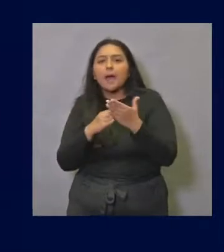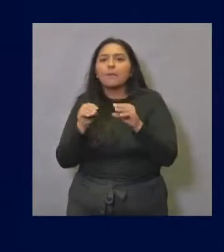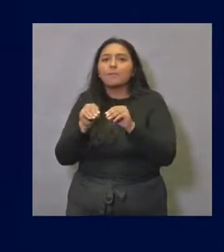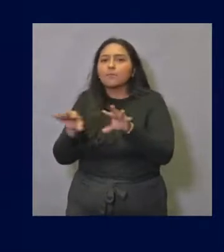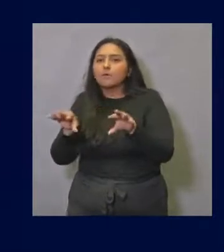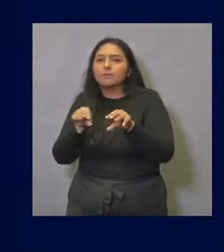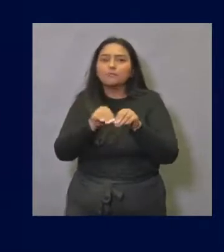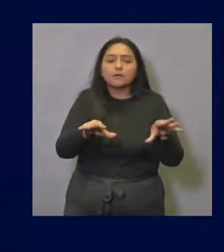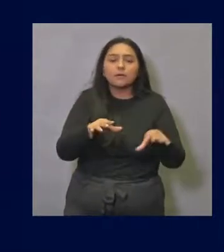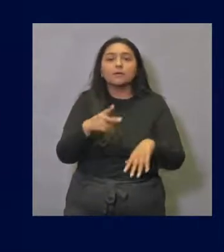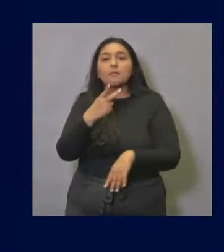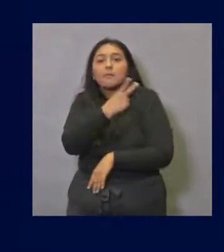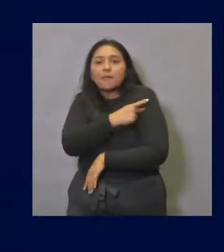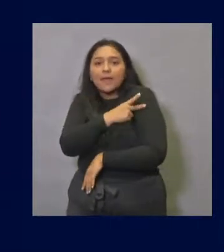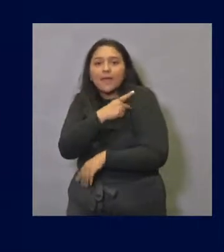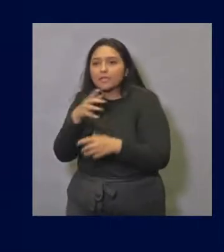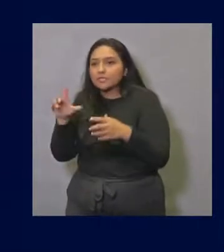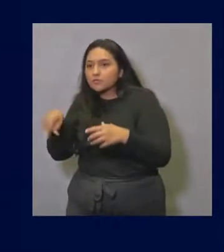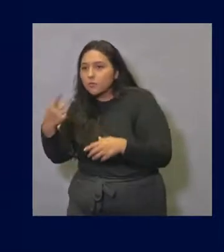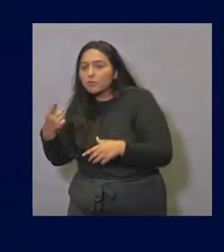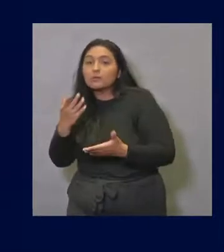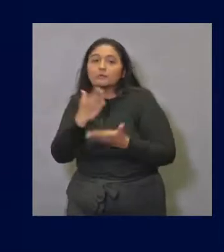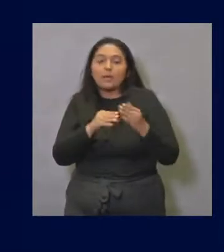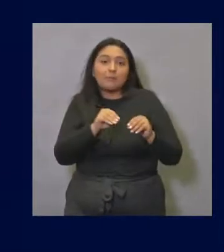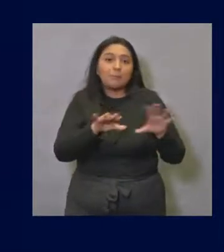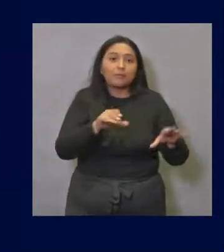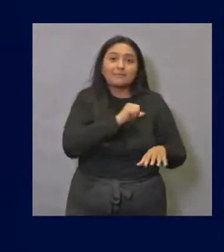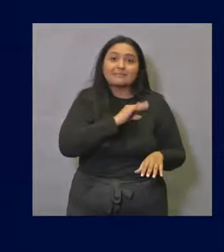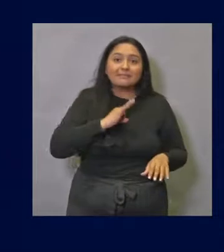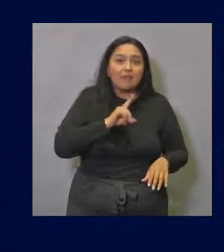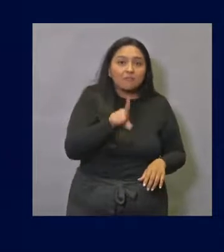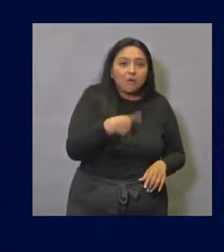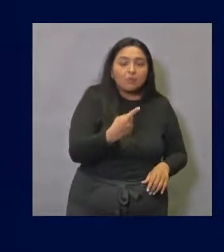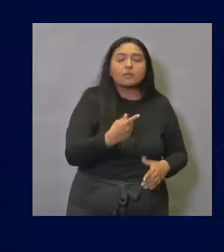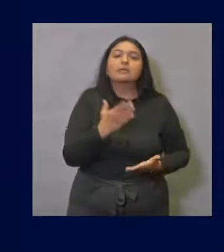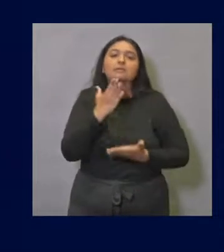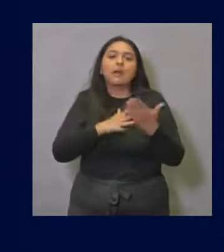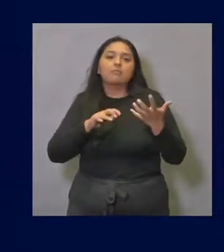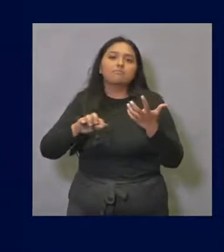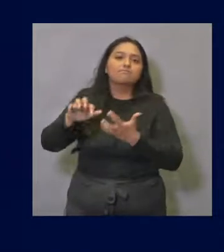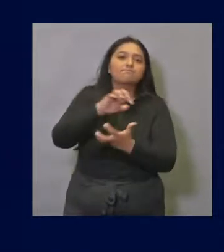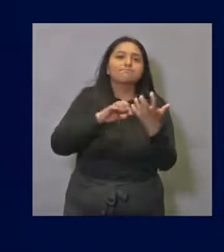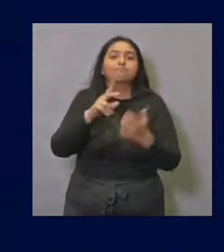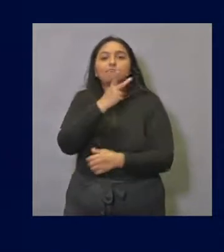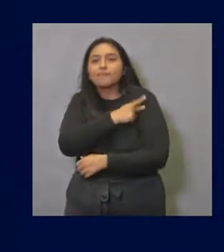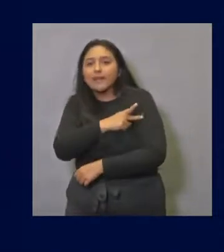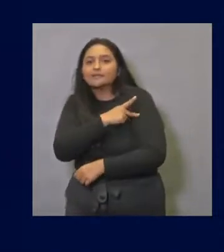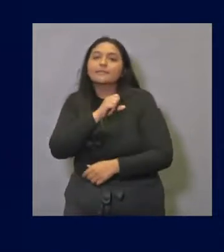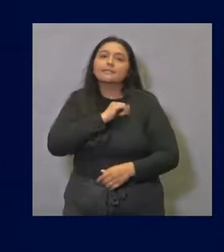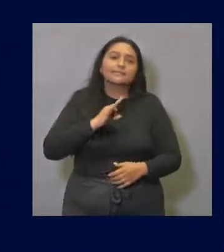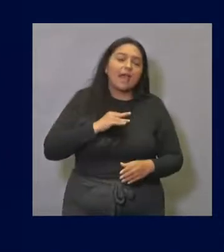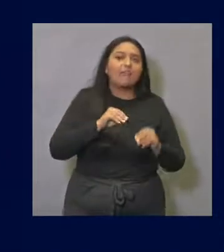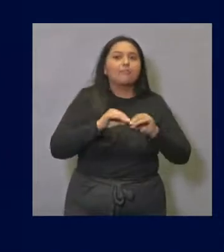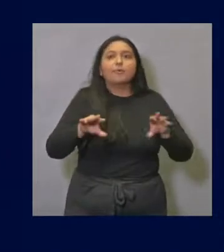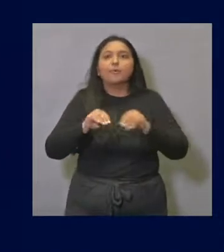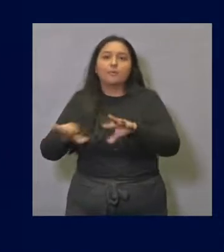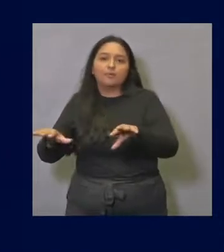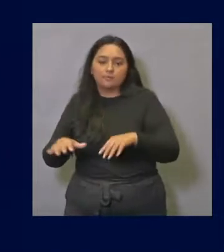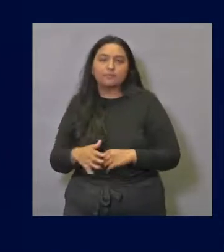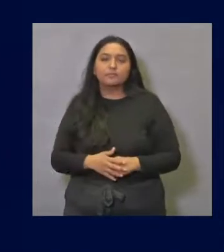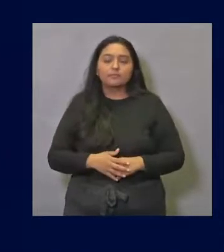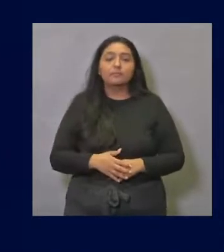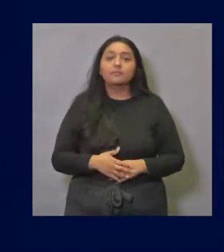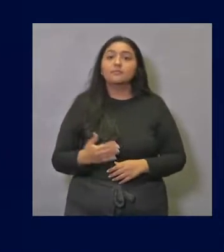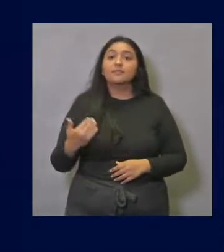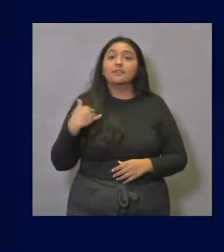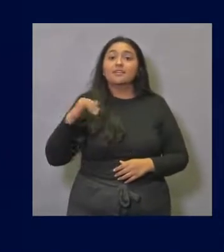pacientes, algunos solo entre el personal y algunos tanto en los pacientes como en el personal. A fines de enero, ese